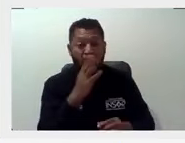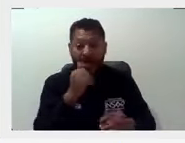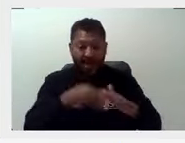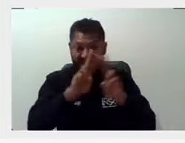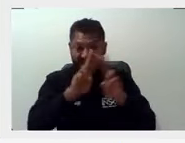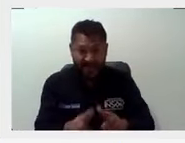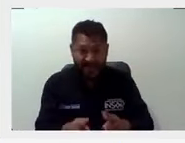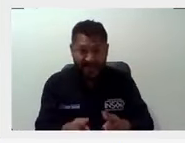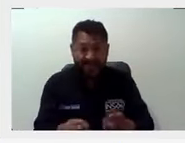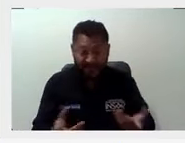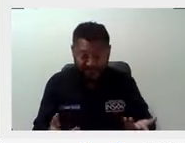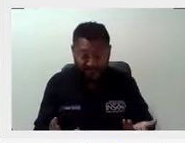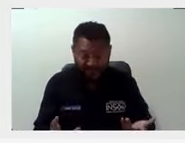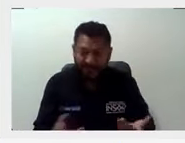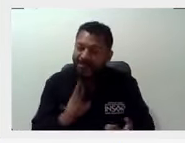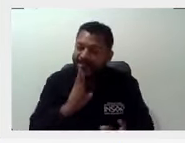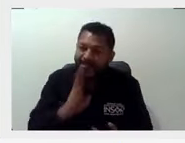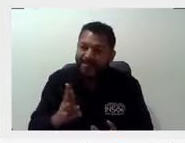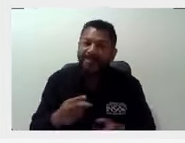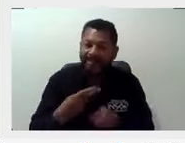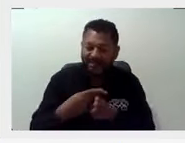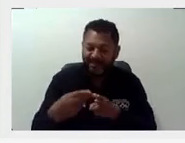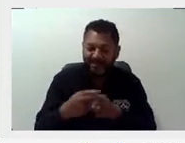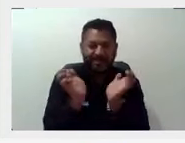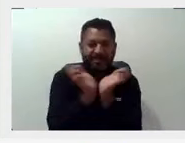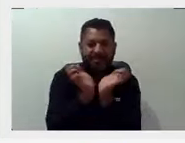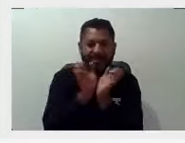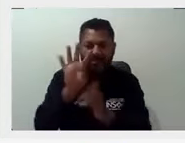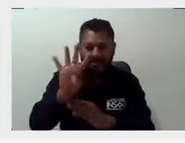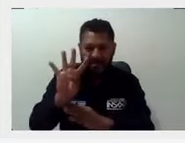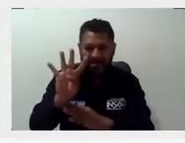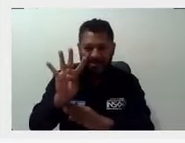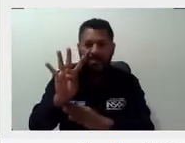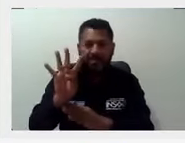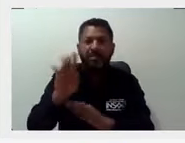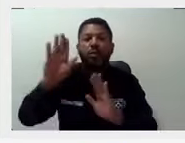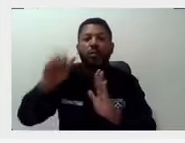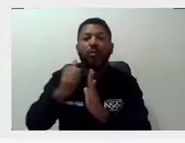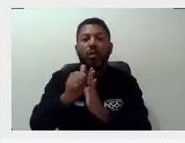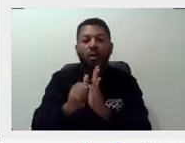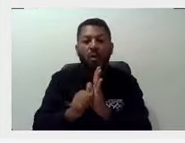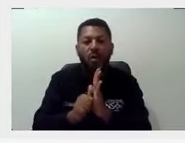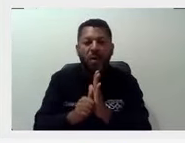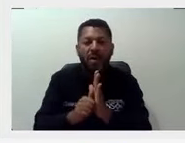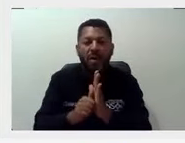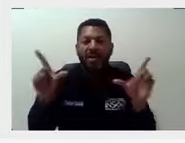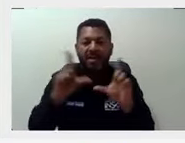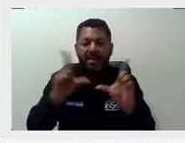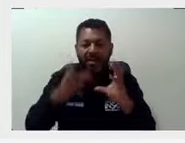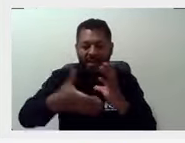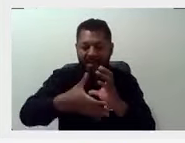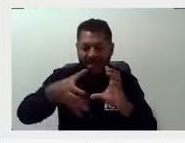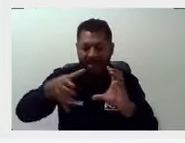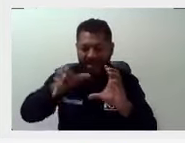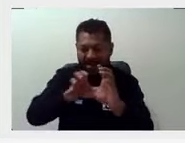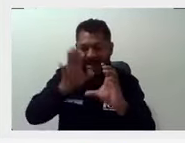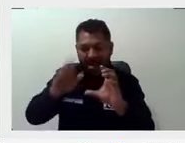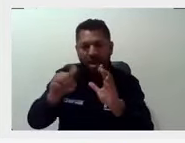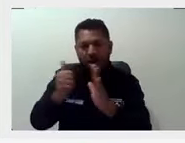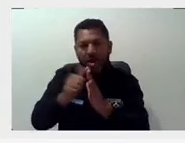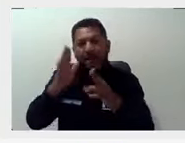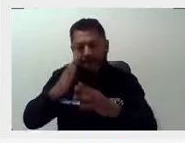que a partir del próximo 4 de mayo va a salir un programa por Señal Colombia que se llama Mi Señal. Se emitirá